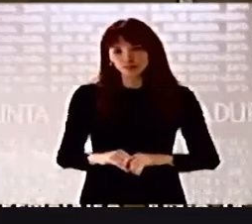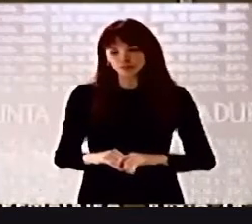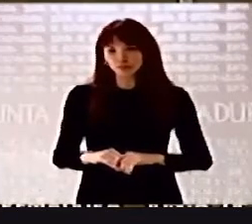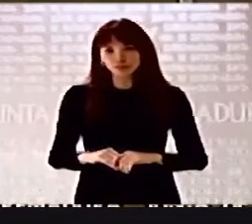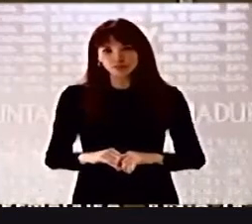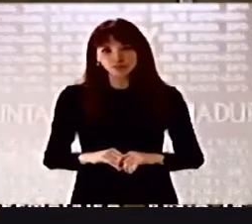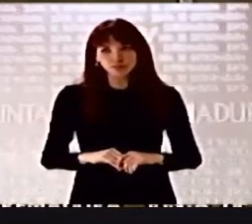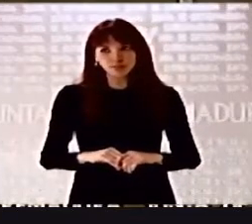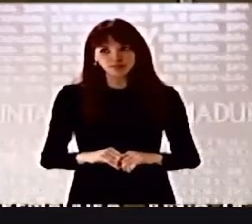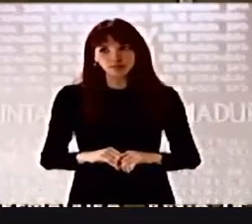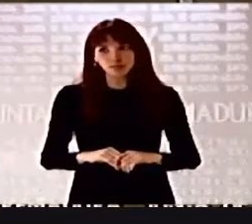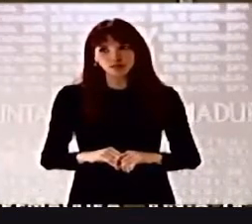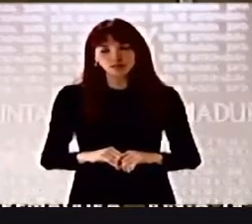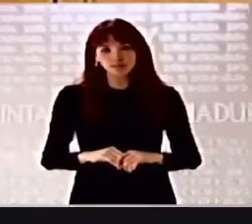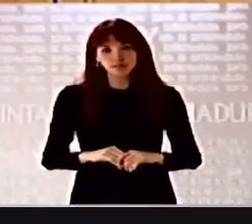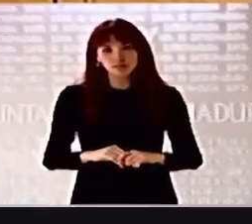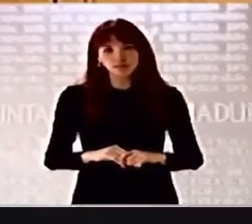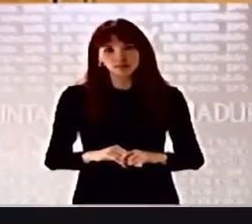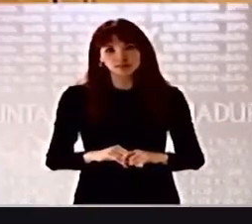En